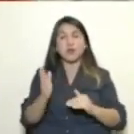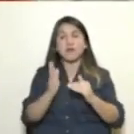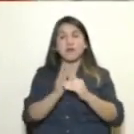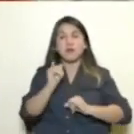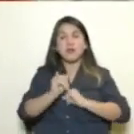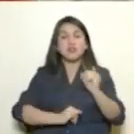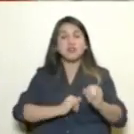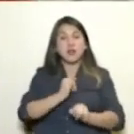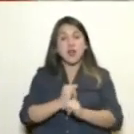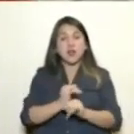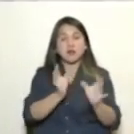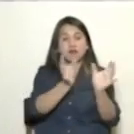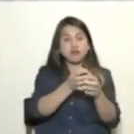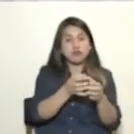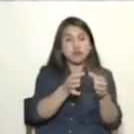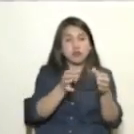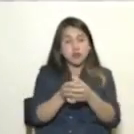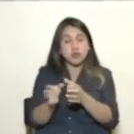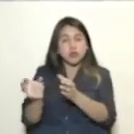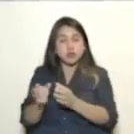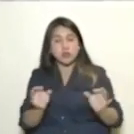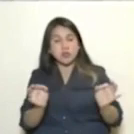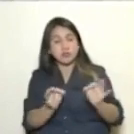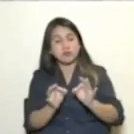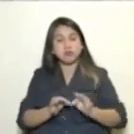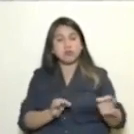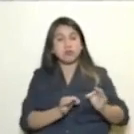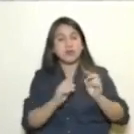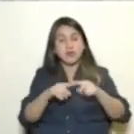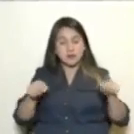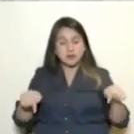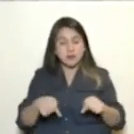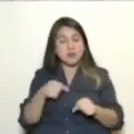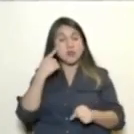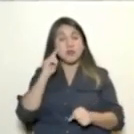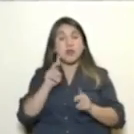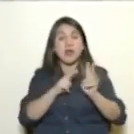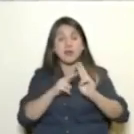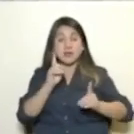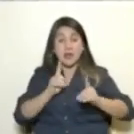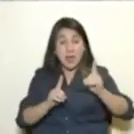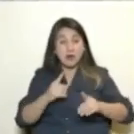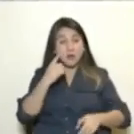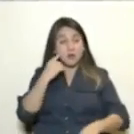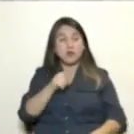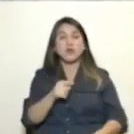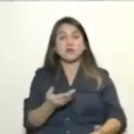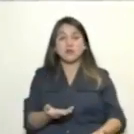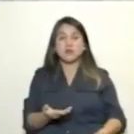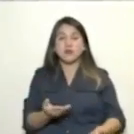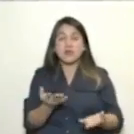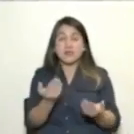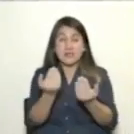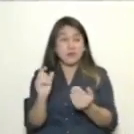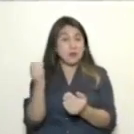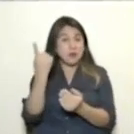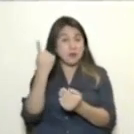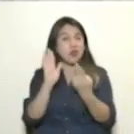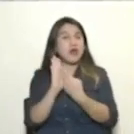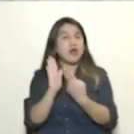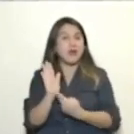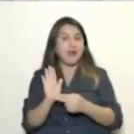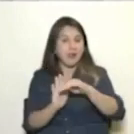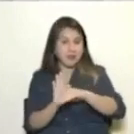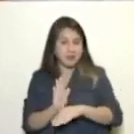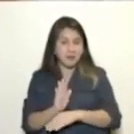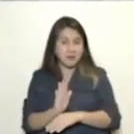más pequeños en otras partes y tenemos un espacio para hacer algo. Pero eso pasa por tener reglas. Entonces, con un señor